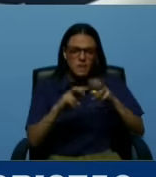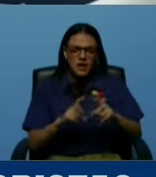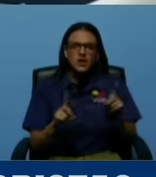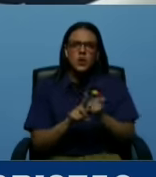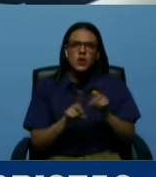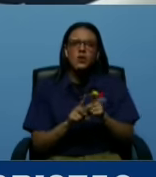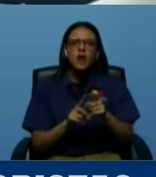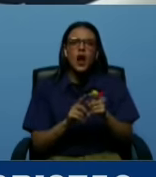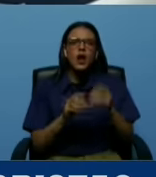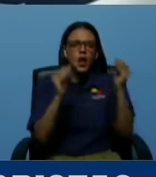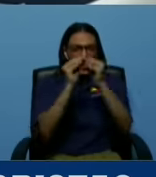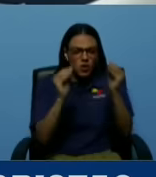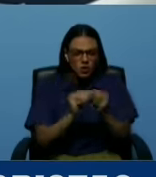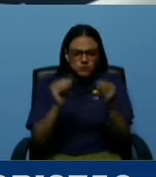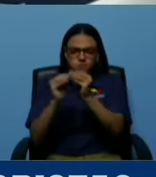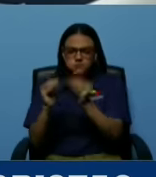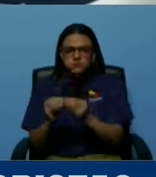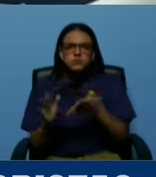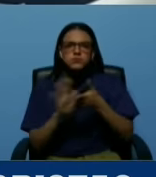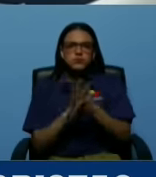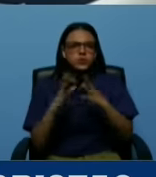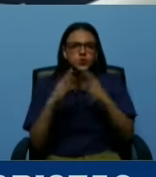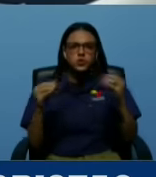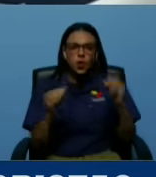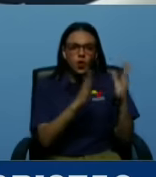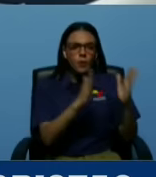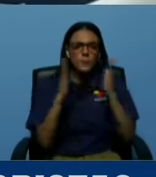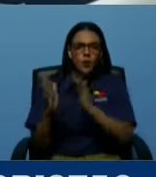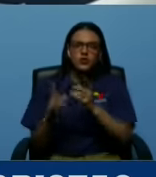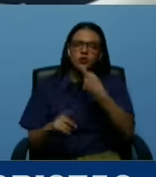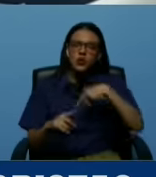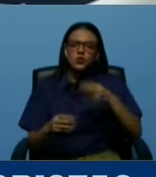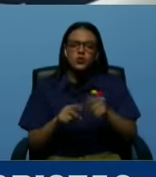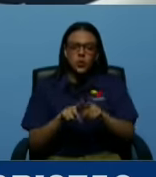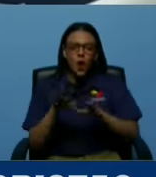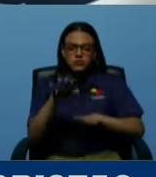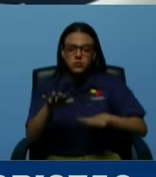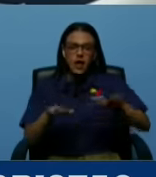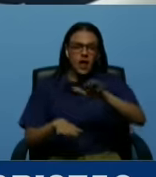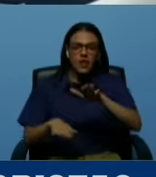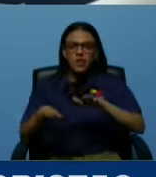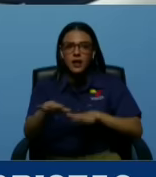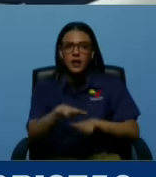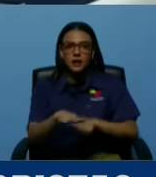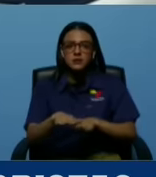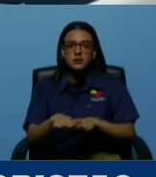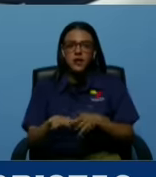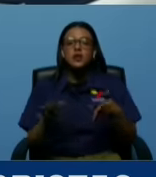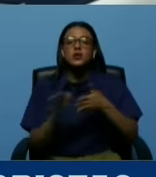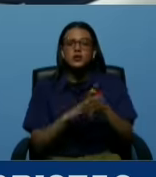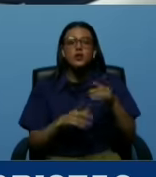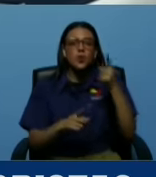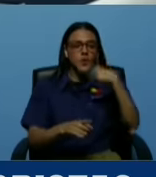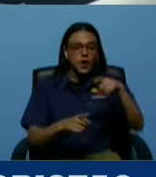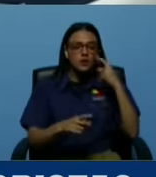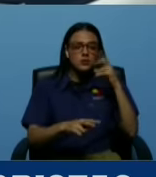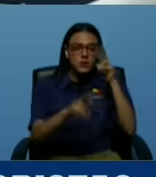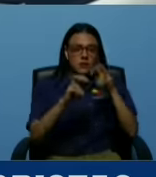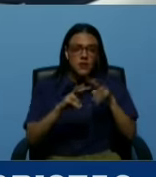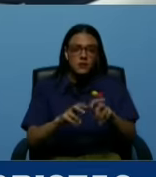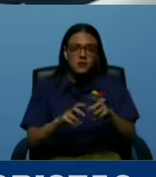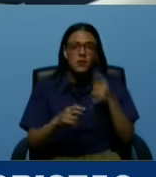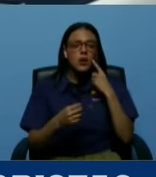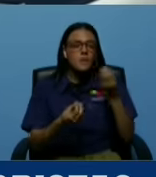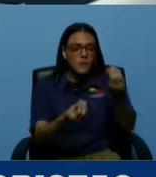peritajes correspondientes para adelantar lo que efectivamente esas experticias